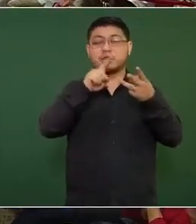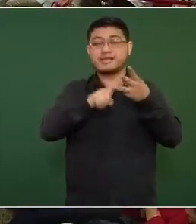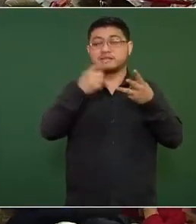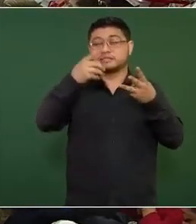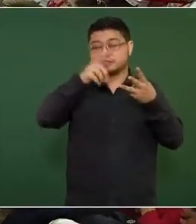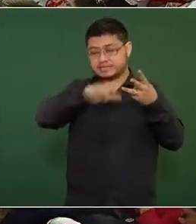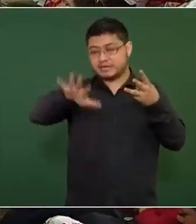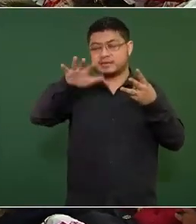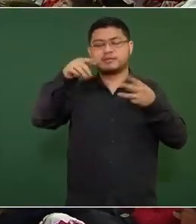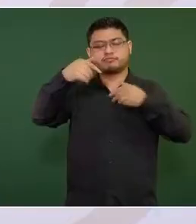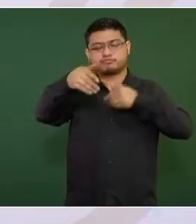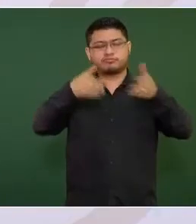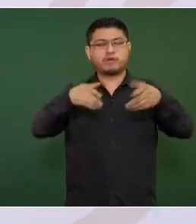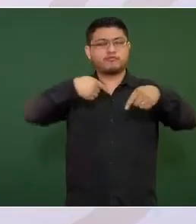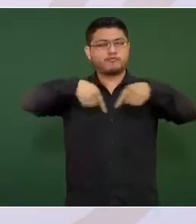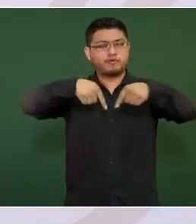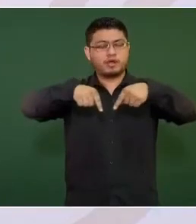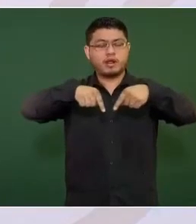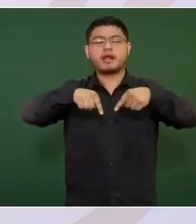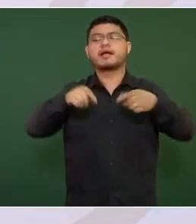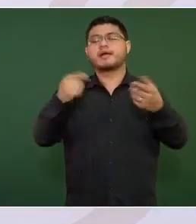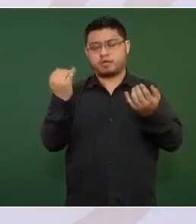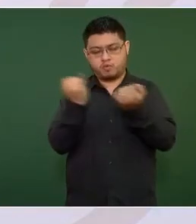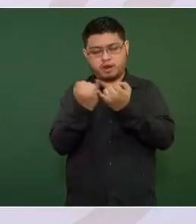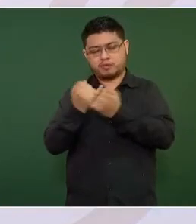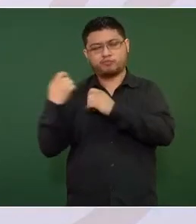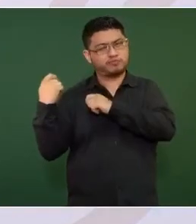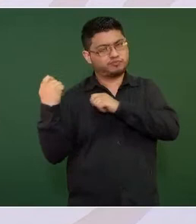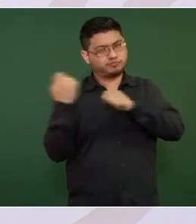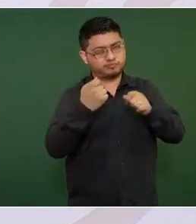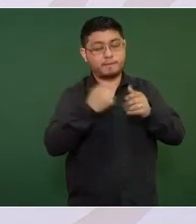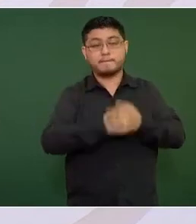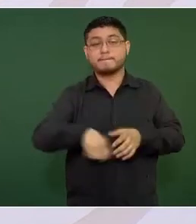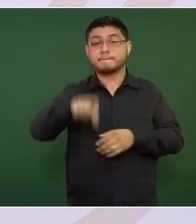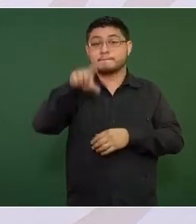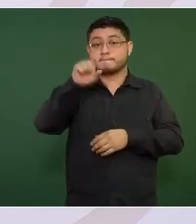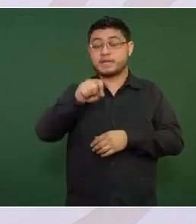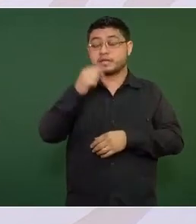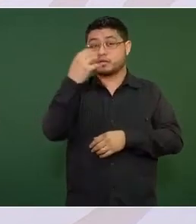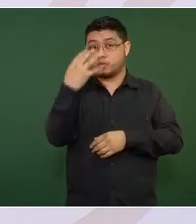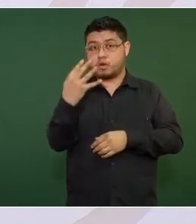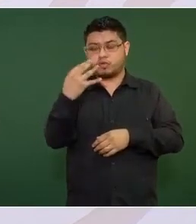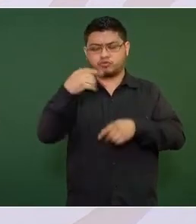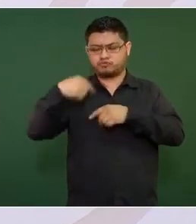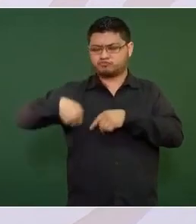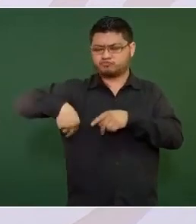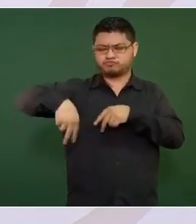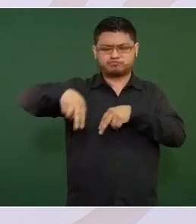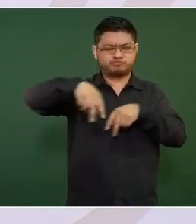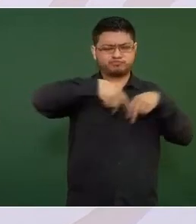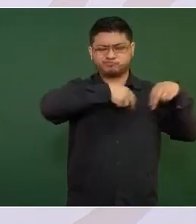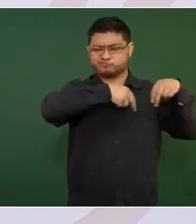fútbol, 67 campos de béisbol, 24 pistas de atletismo y 11